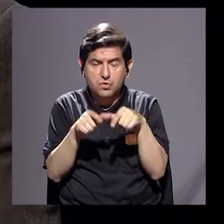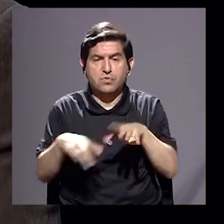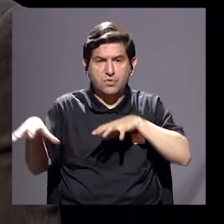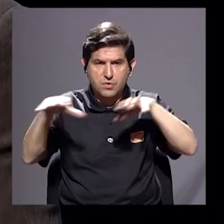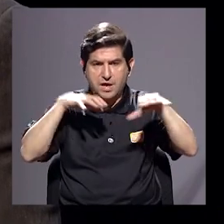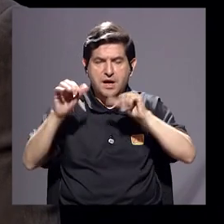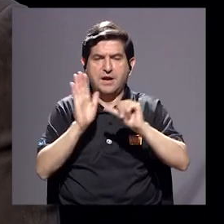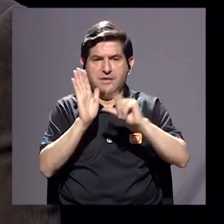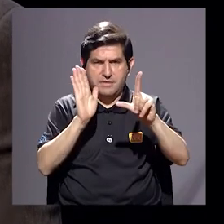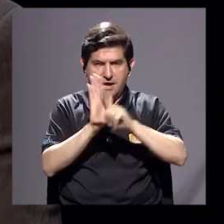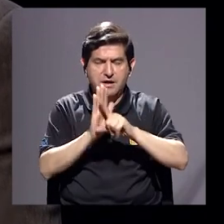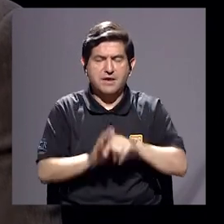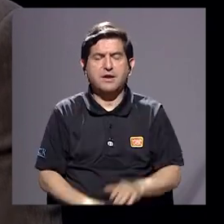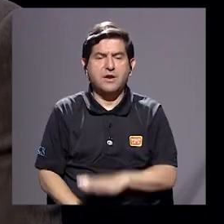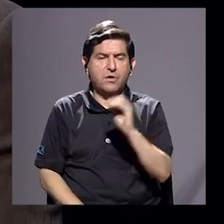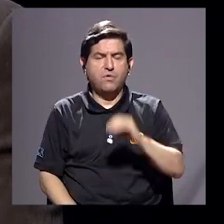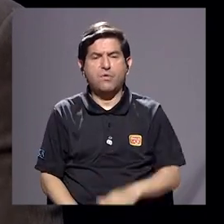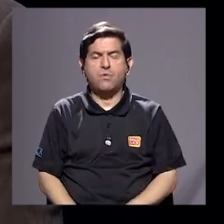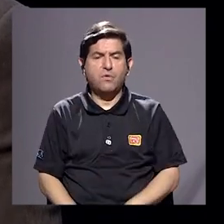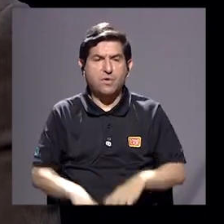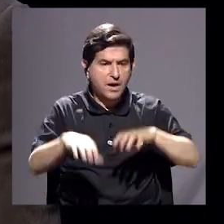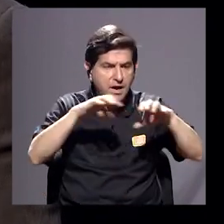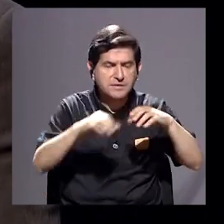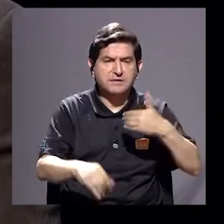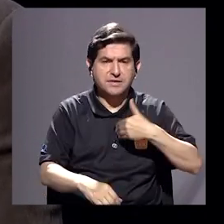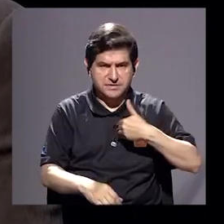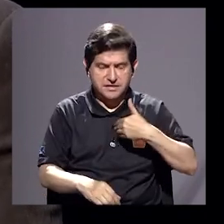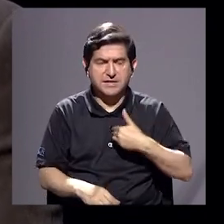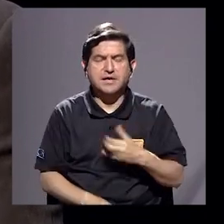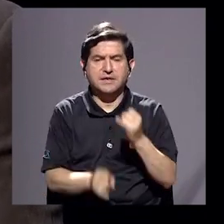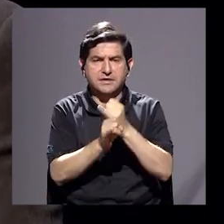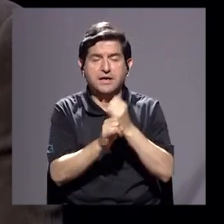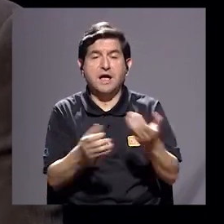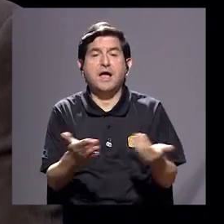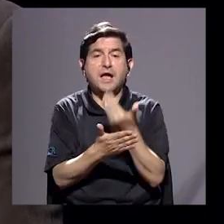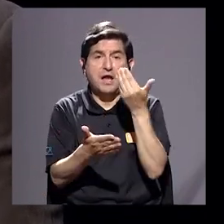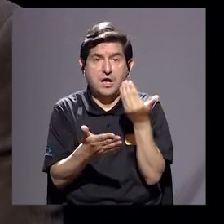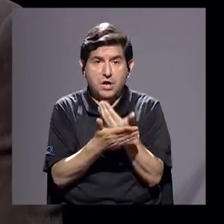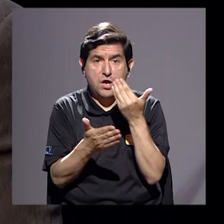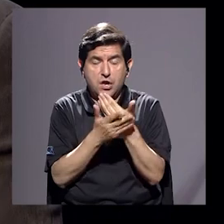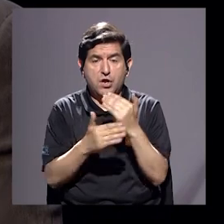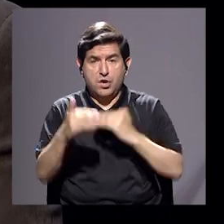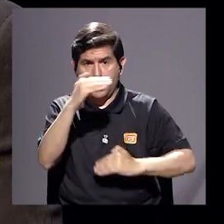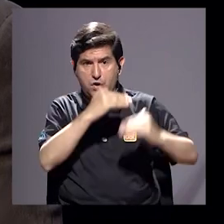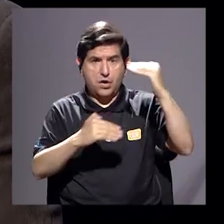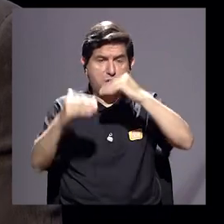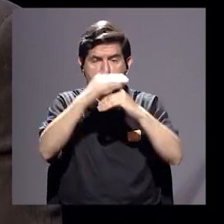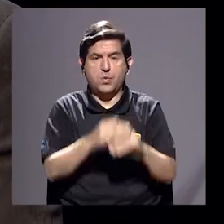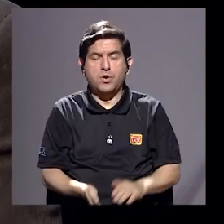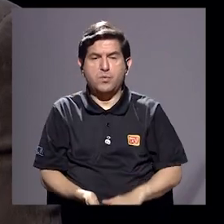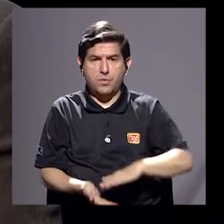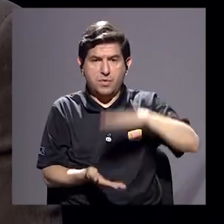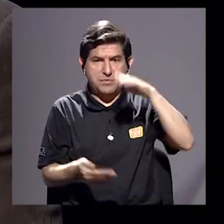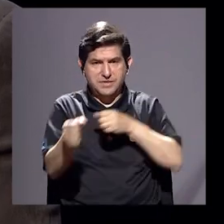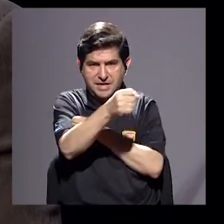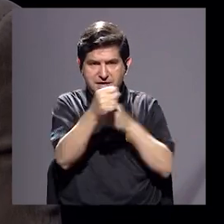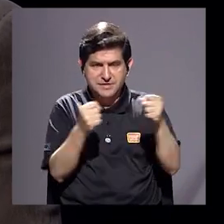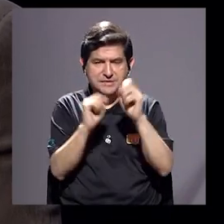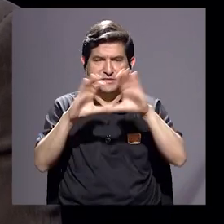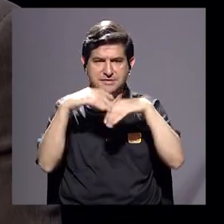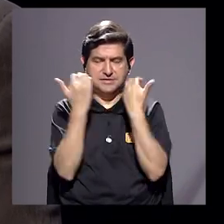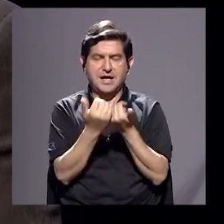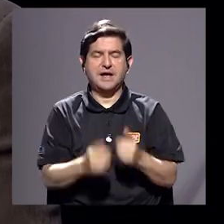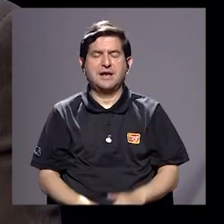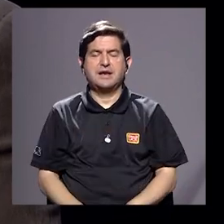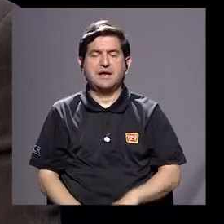actividad legislativa y eventos de la institución en el nuevo edificio por ejemplo vale la pena decir van a aumentar las salas de comisión a tres